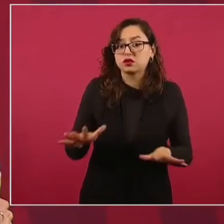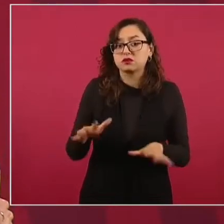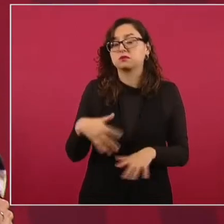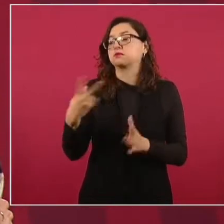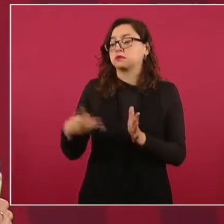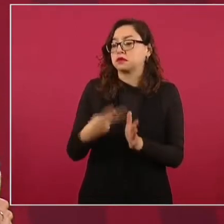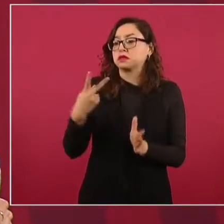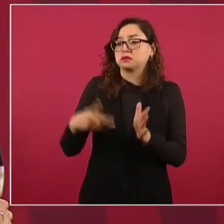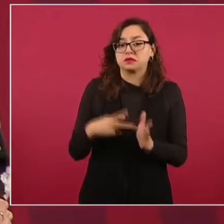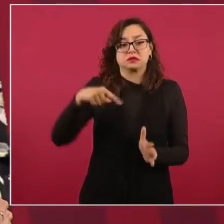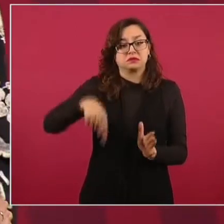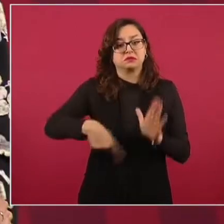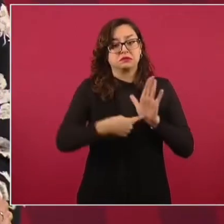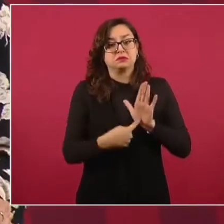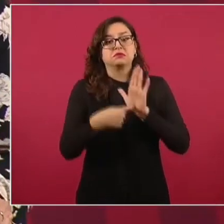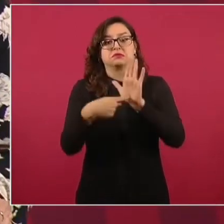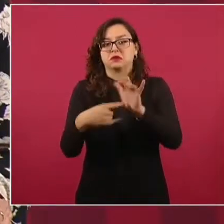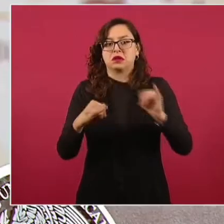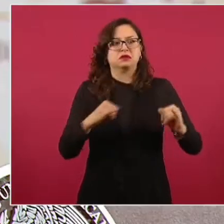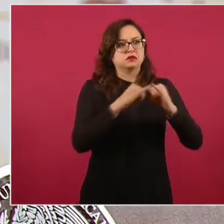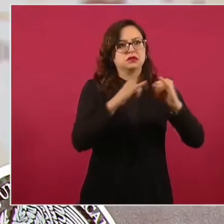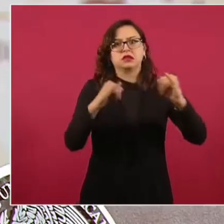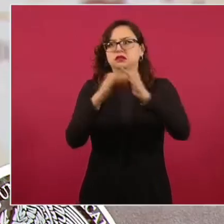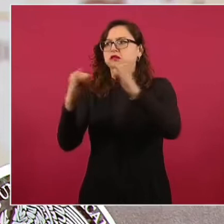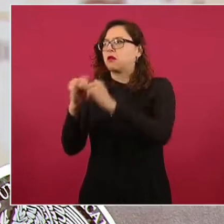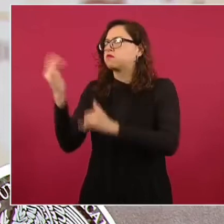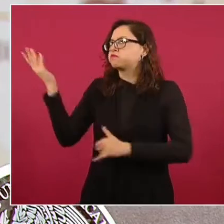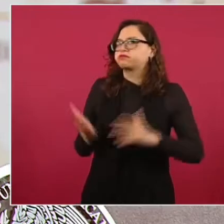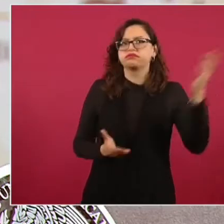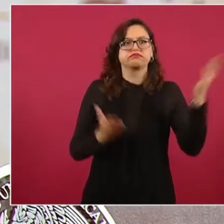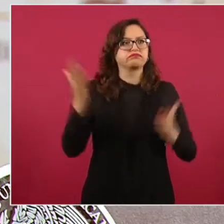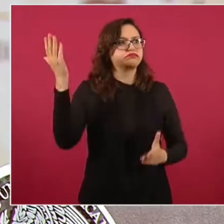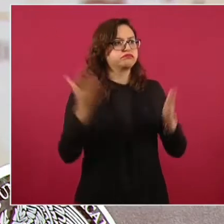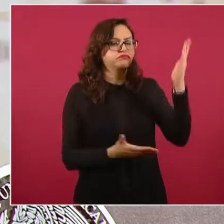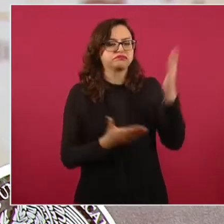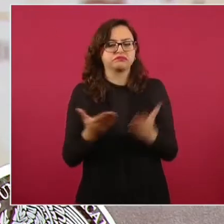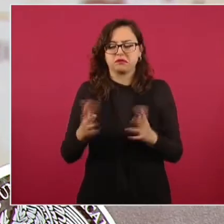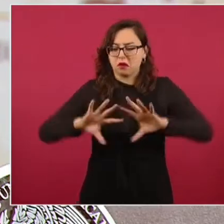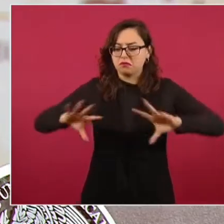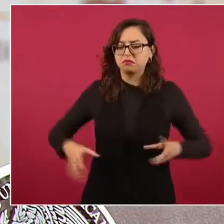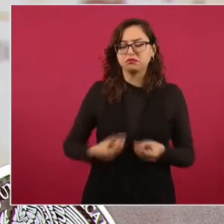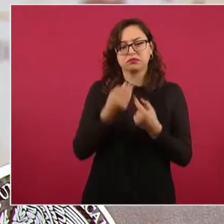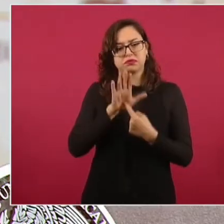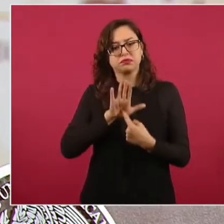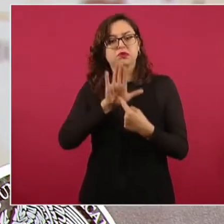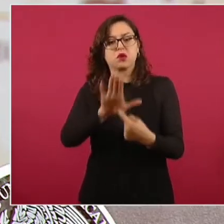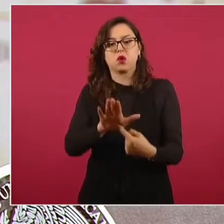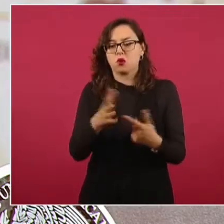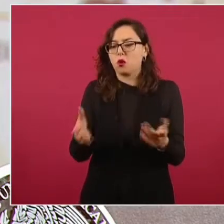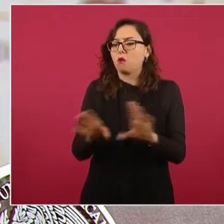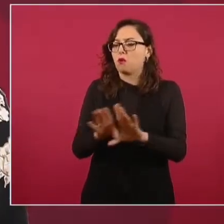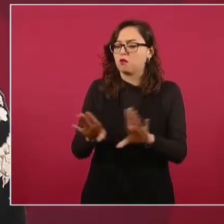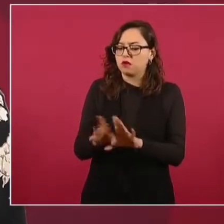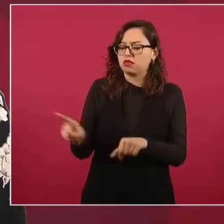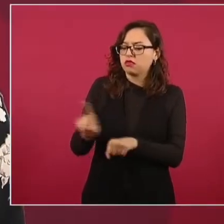en esta conferencia de prensa para informar al pueblo de México sobre las labores y los